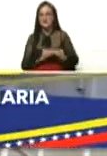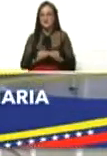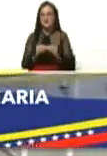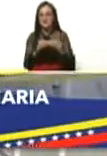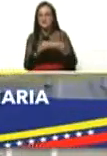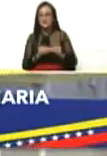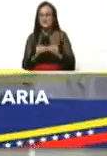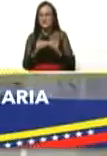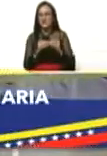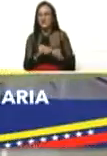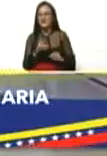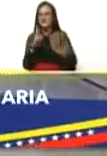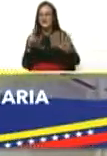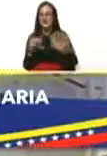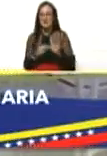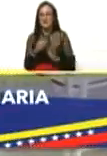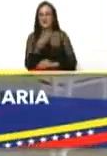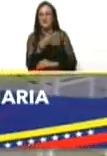que atienden a